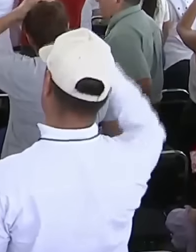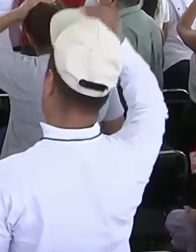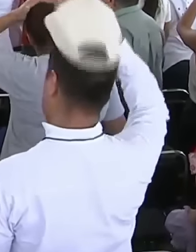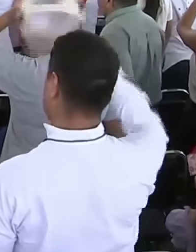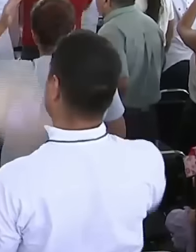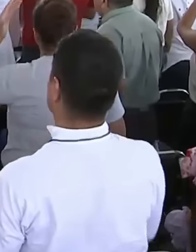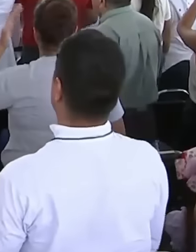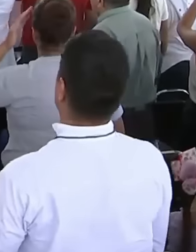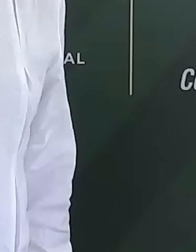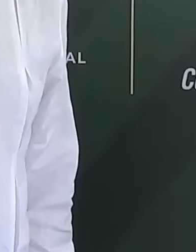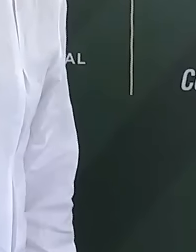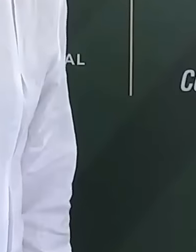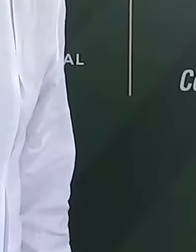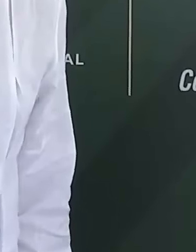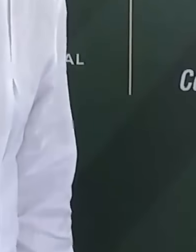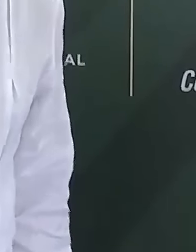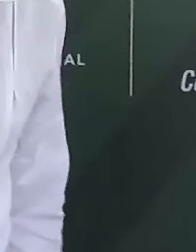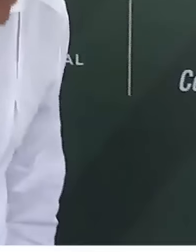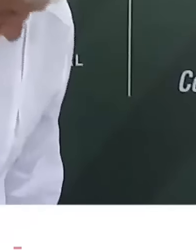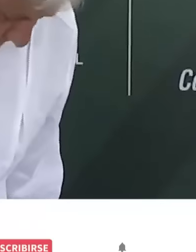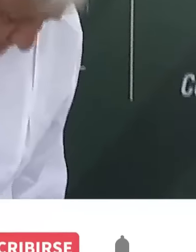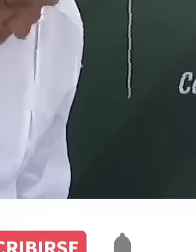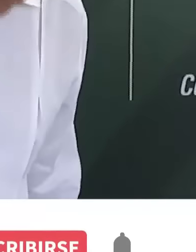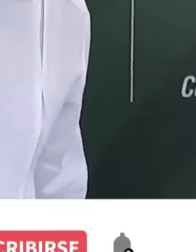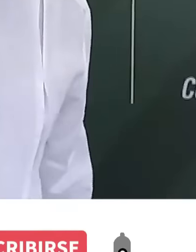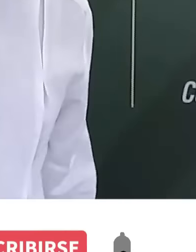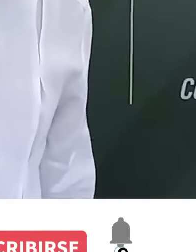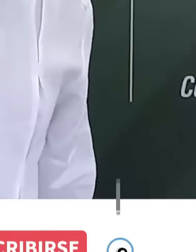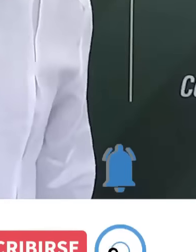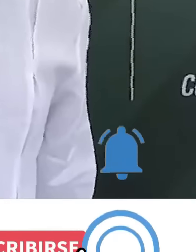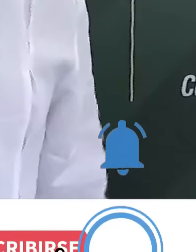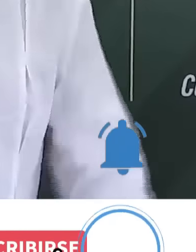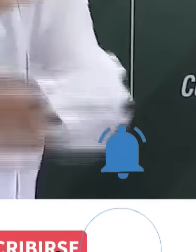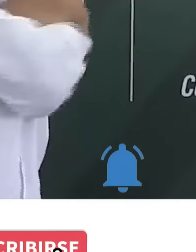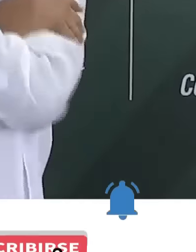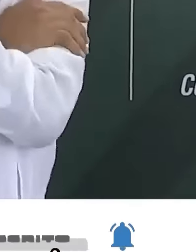Mexicanos, licenciado Andrés Manuel López Obrador.